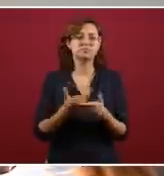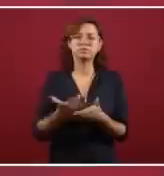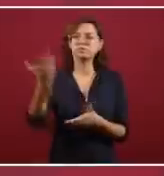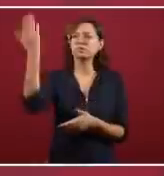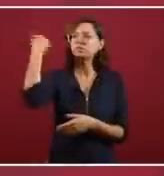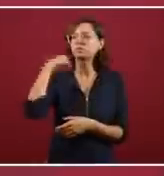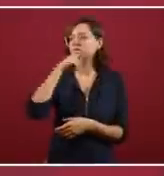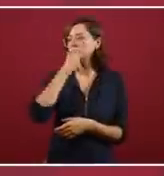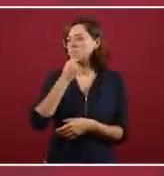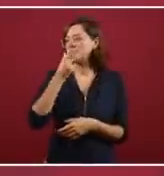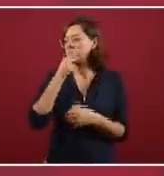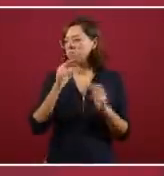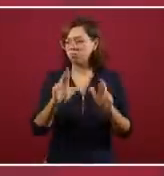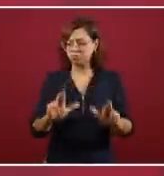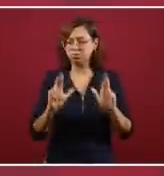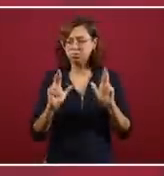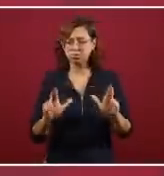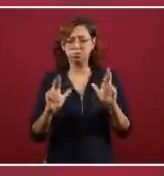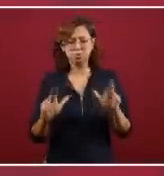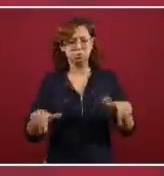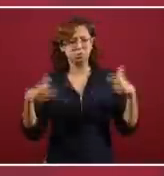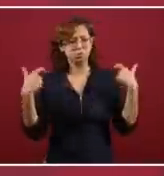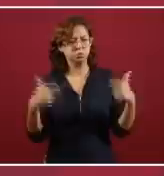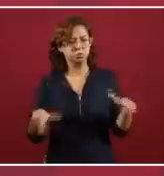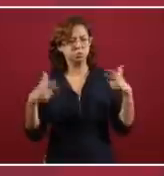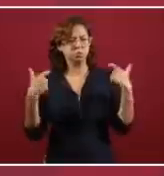multimillonario Buffett